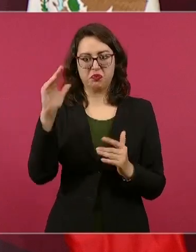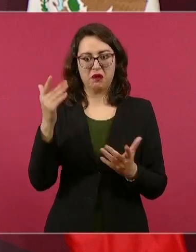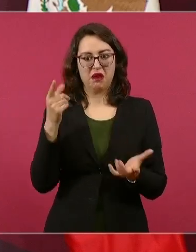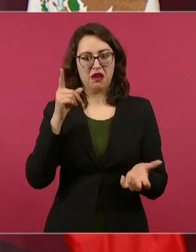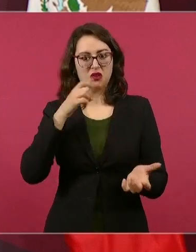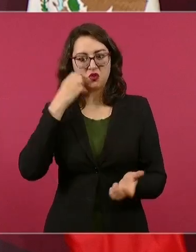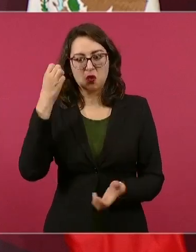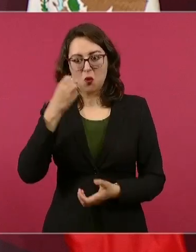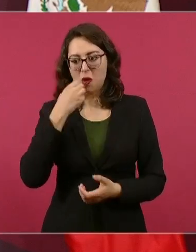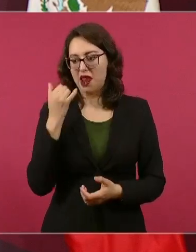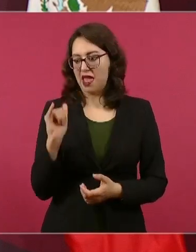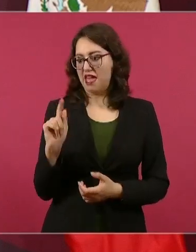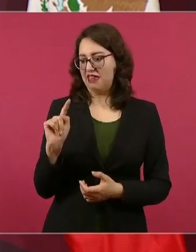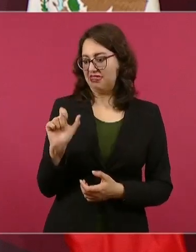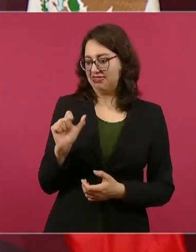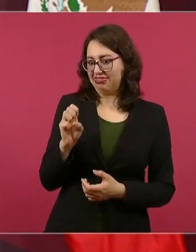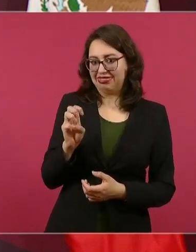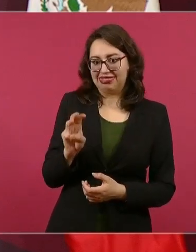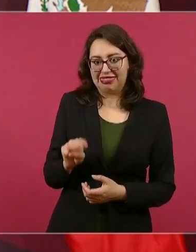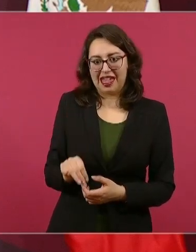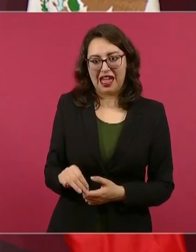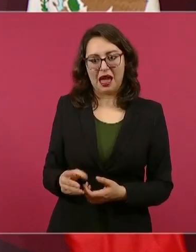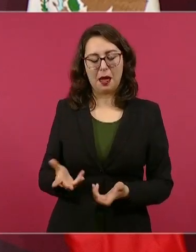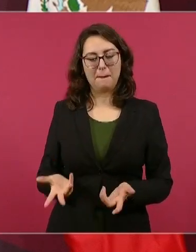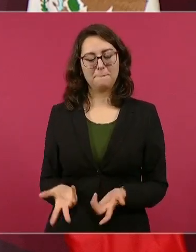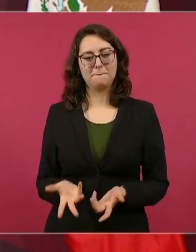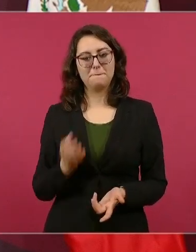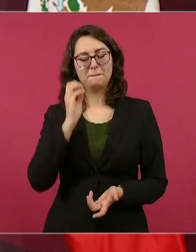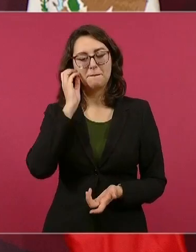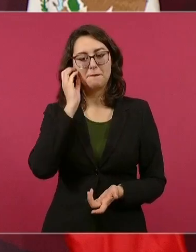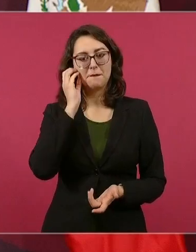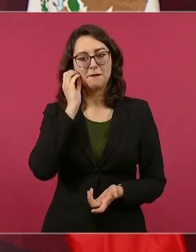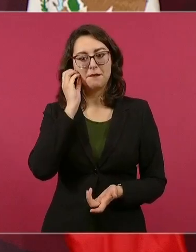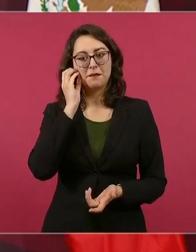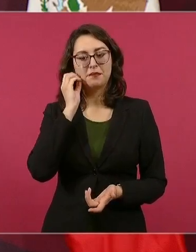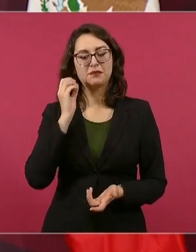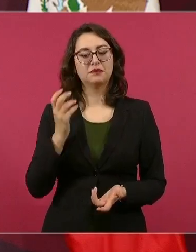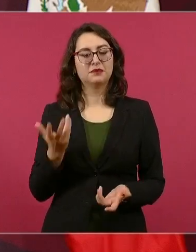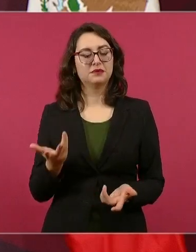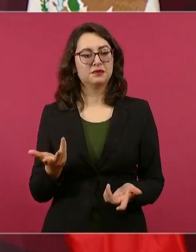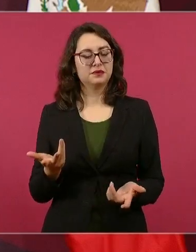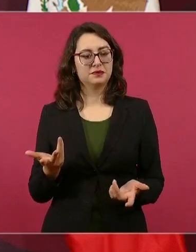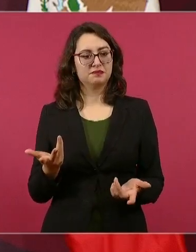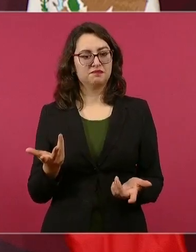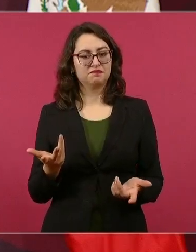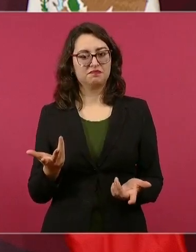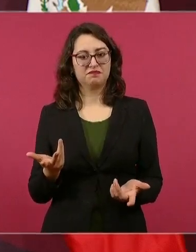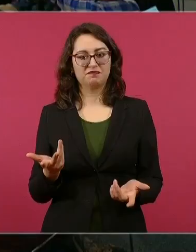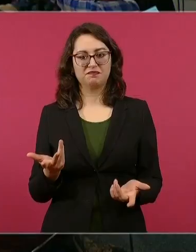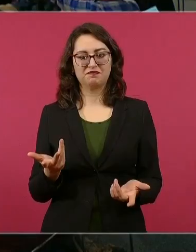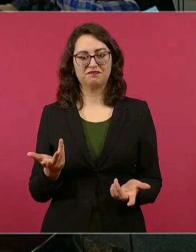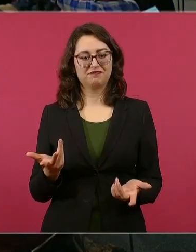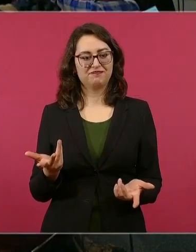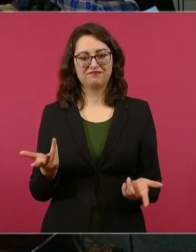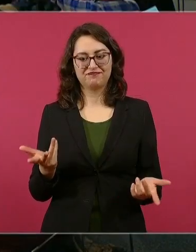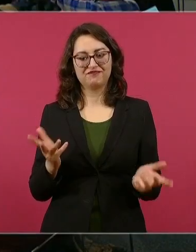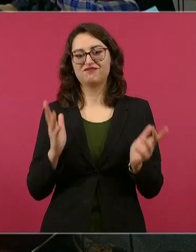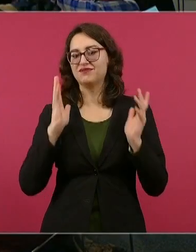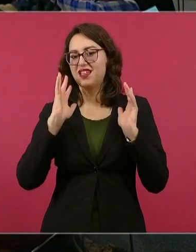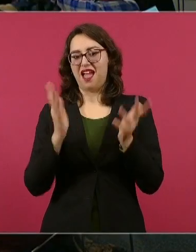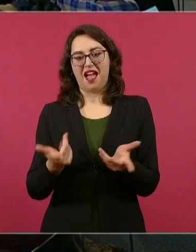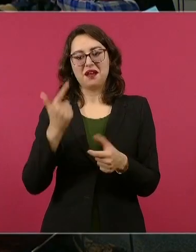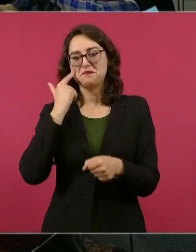lo cual pone de nuevo de